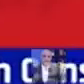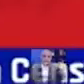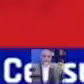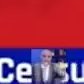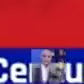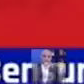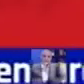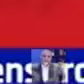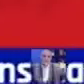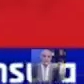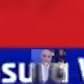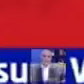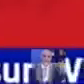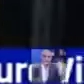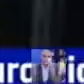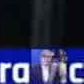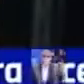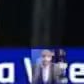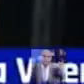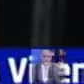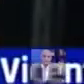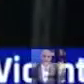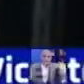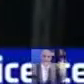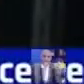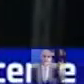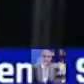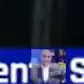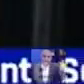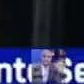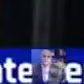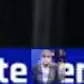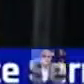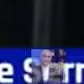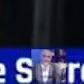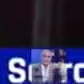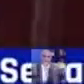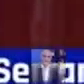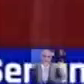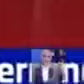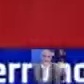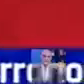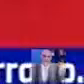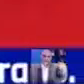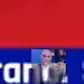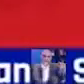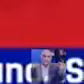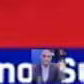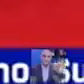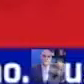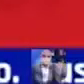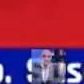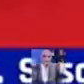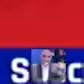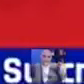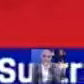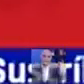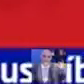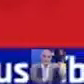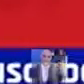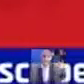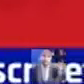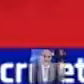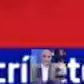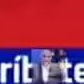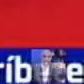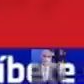de incluso recibir financiamiento de Estados Unidos, y Latinus, quién sabe de dónde venga el financiamiento,